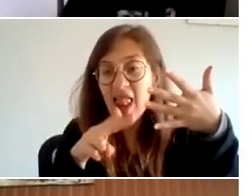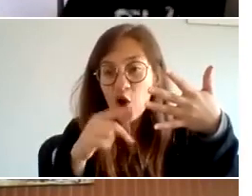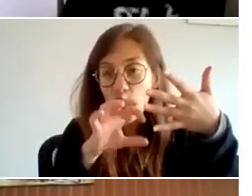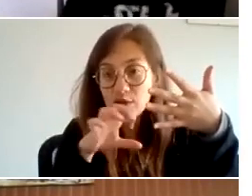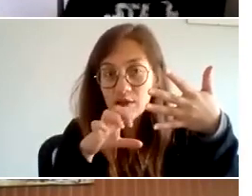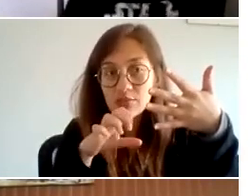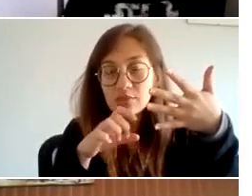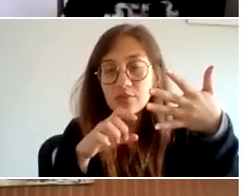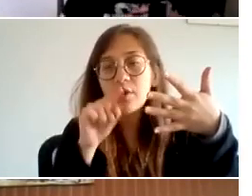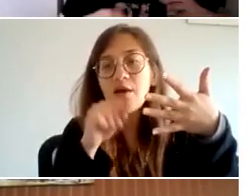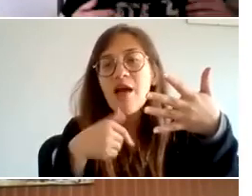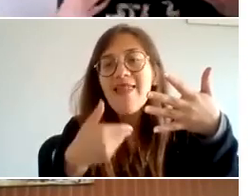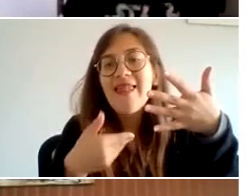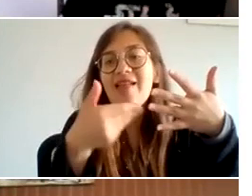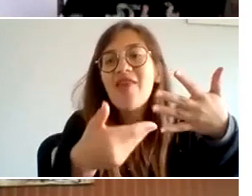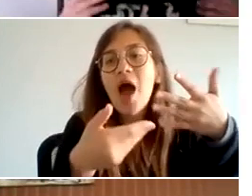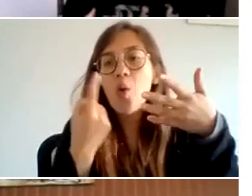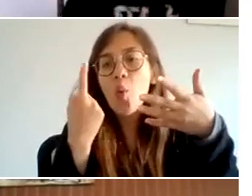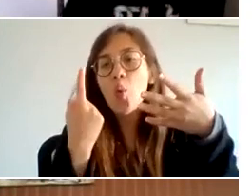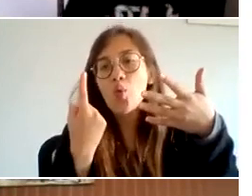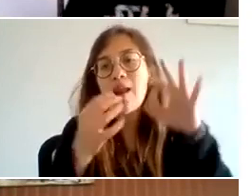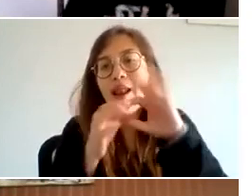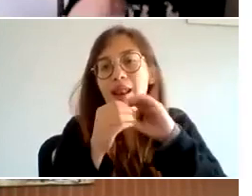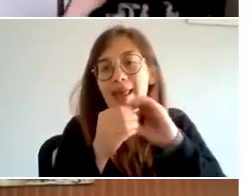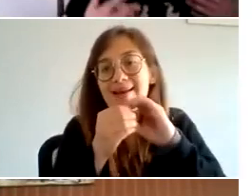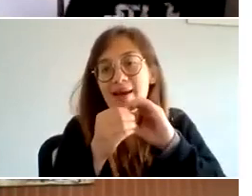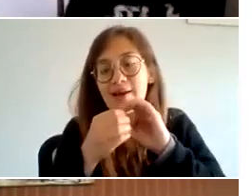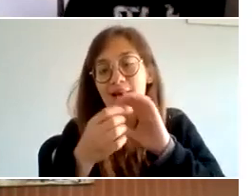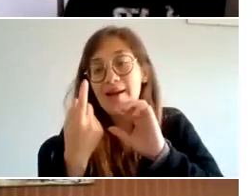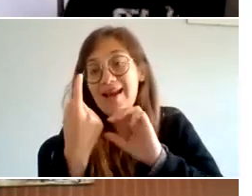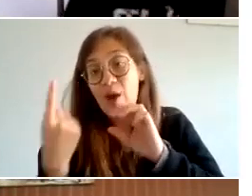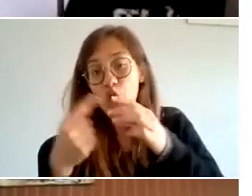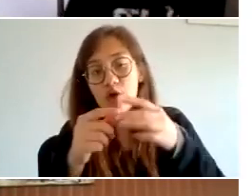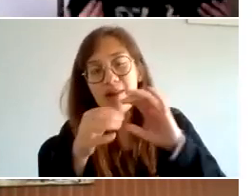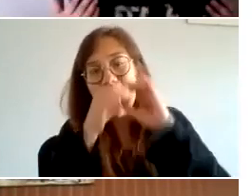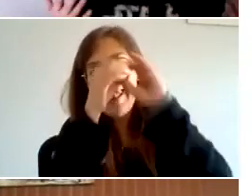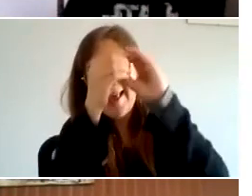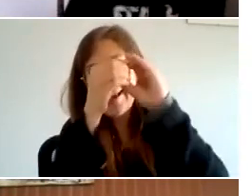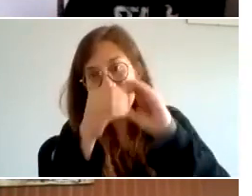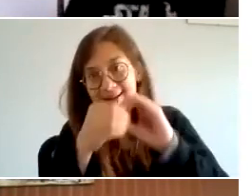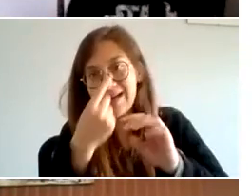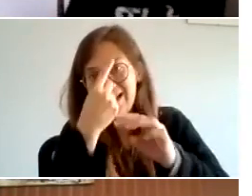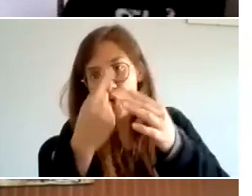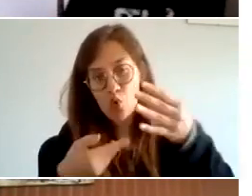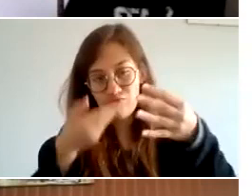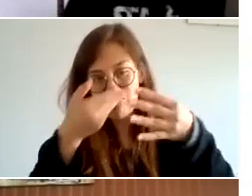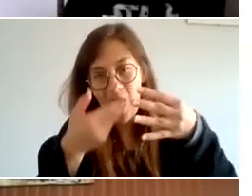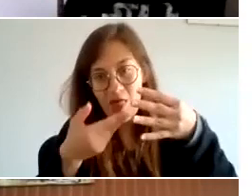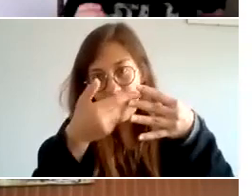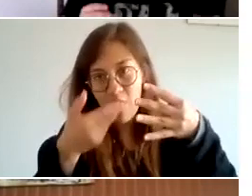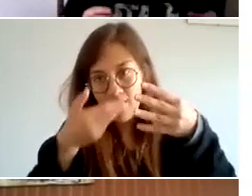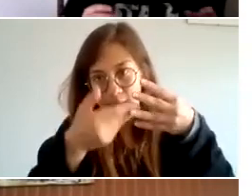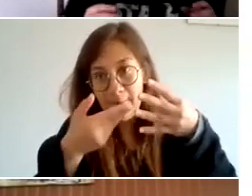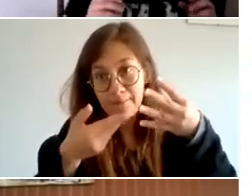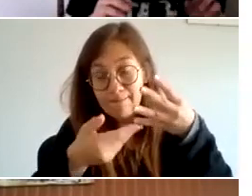buscar. Entonces están constantemente todo el tiempo buscando e indexando y cuando uno entra a esta plataforma, a cualquiera de estas,